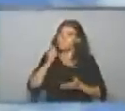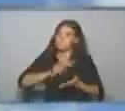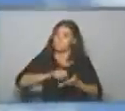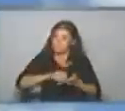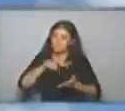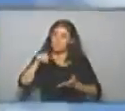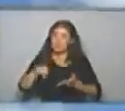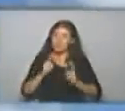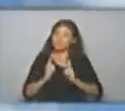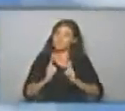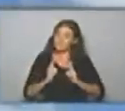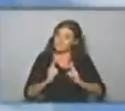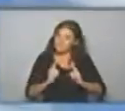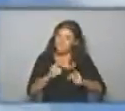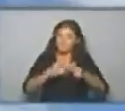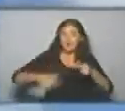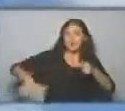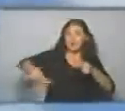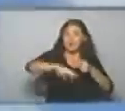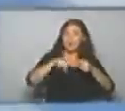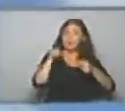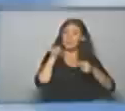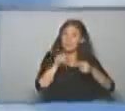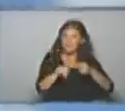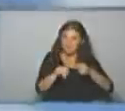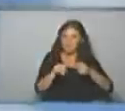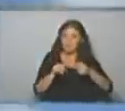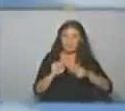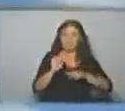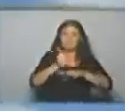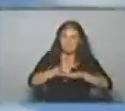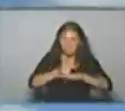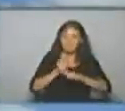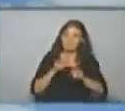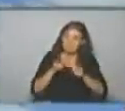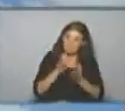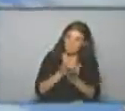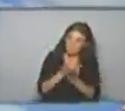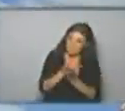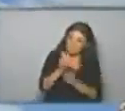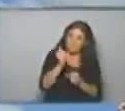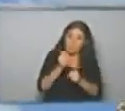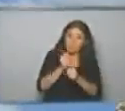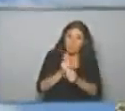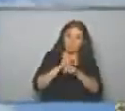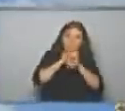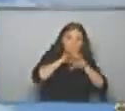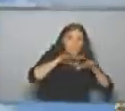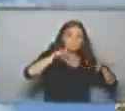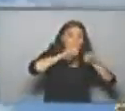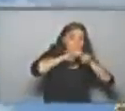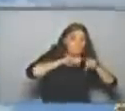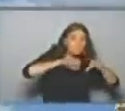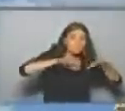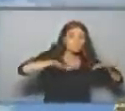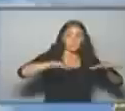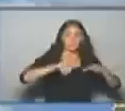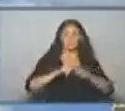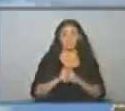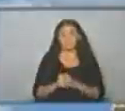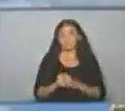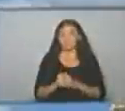continuar aquí en la Plaza San Pedro, llevándole a toda la República Argentina lo que está pasando en este lugar, en este hecho